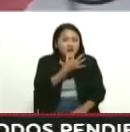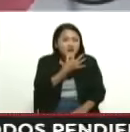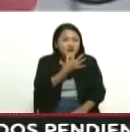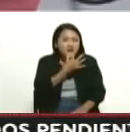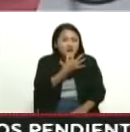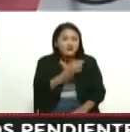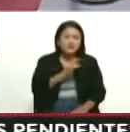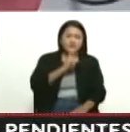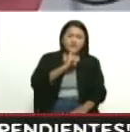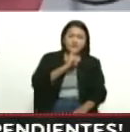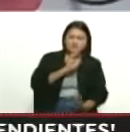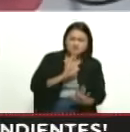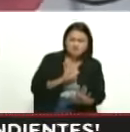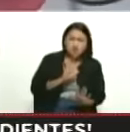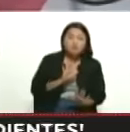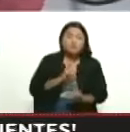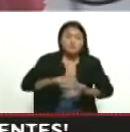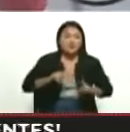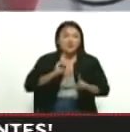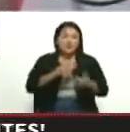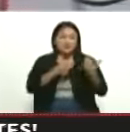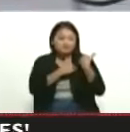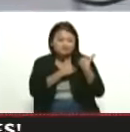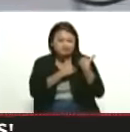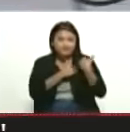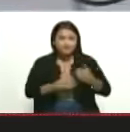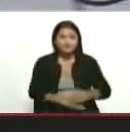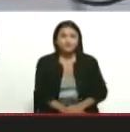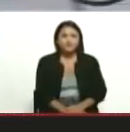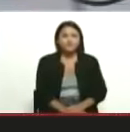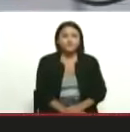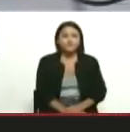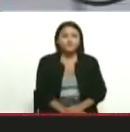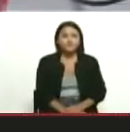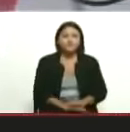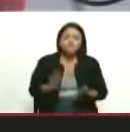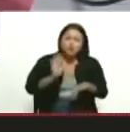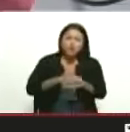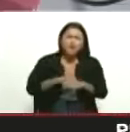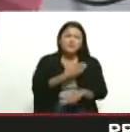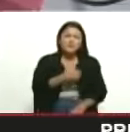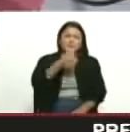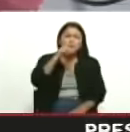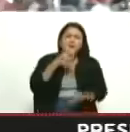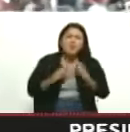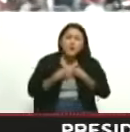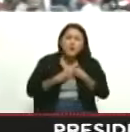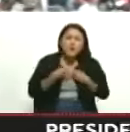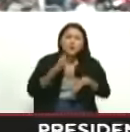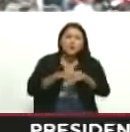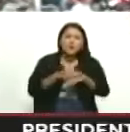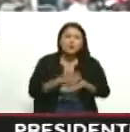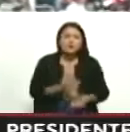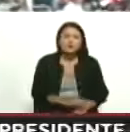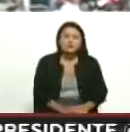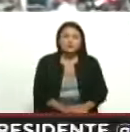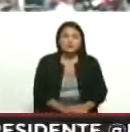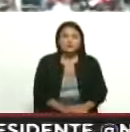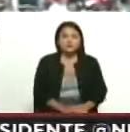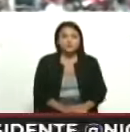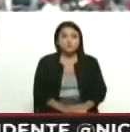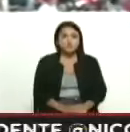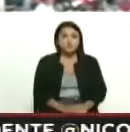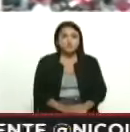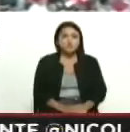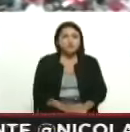fácil, pero tampoco es tarea difícil. ¿Y por qué el presidente muestra esa preocupación? Nosotros, ustedes saben,